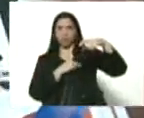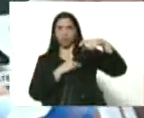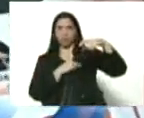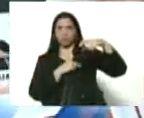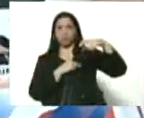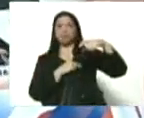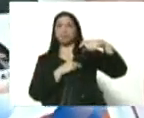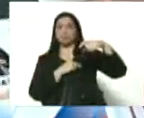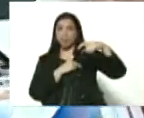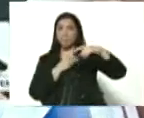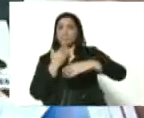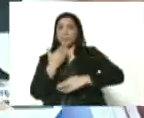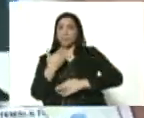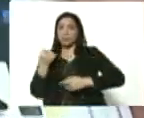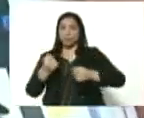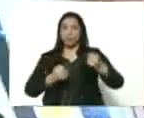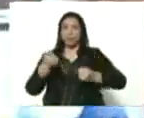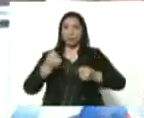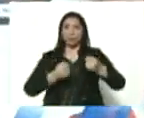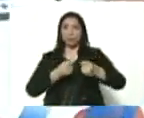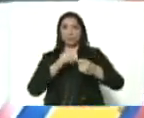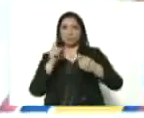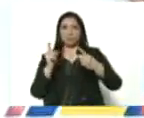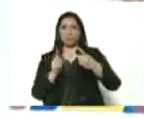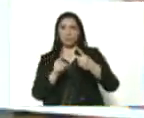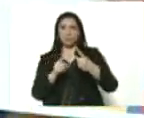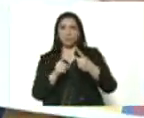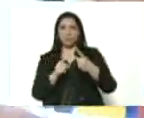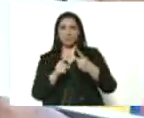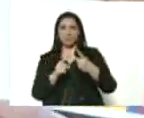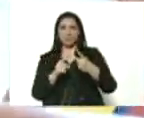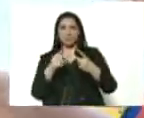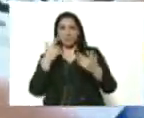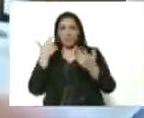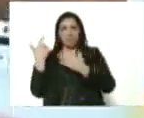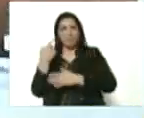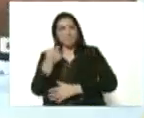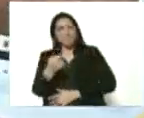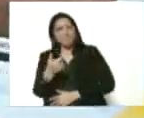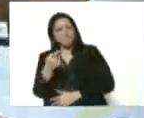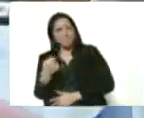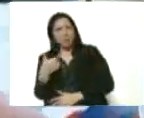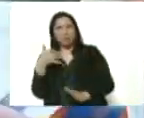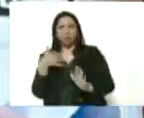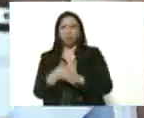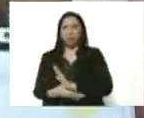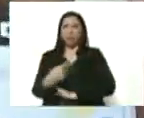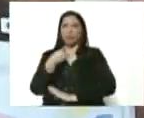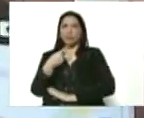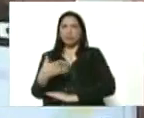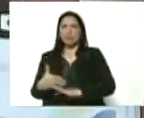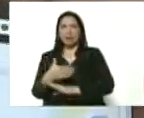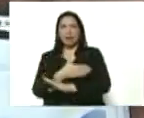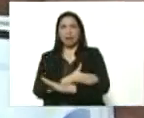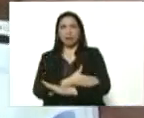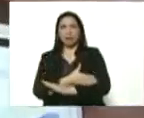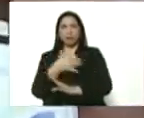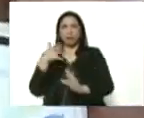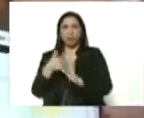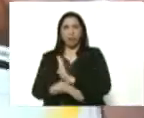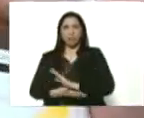conducir, en este caso de Luke Denman. Y esto es un poco lo que yo les decía al principio,